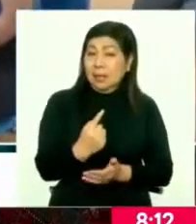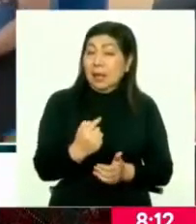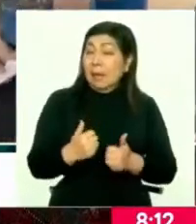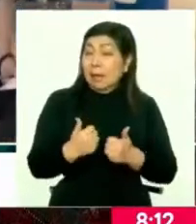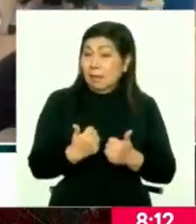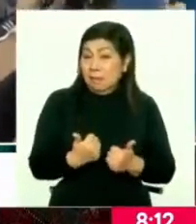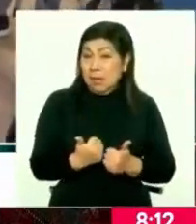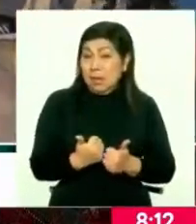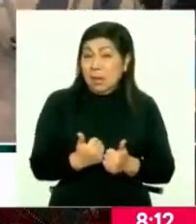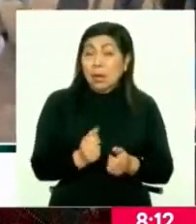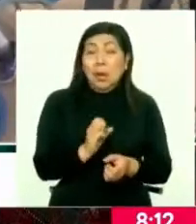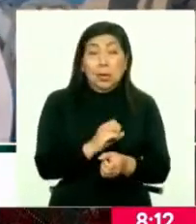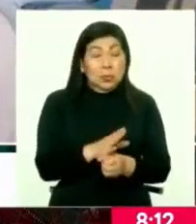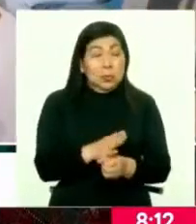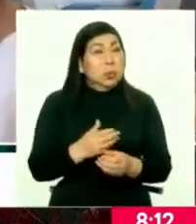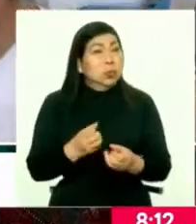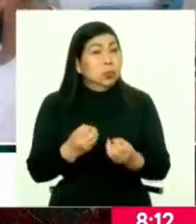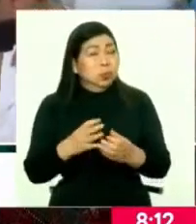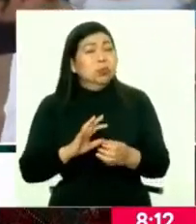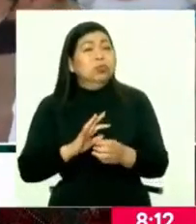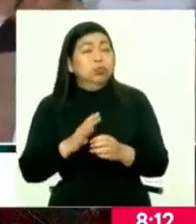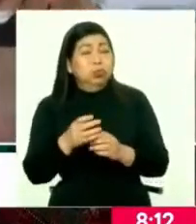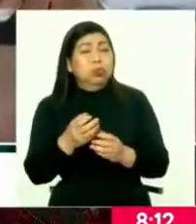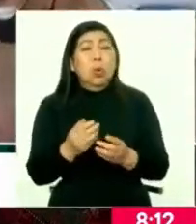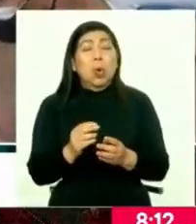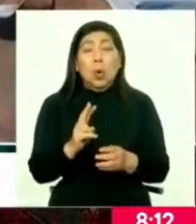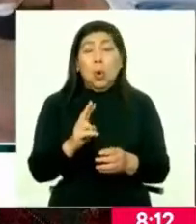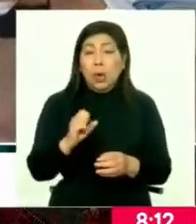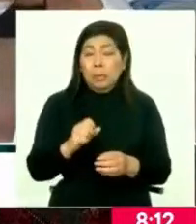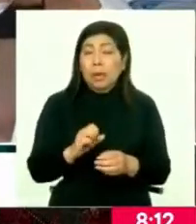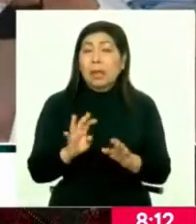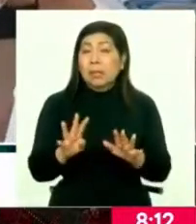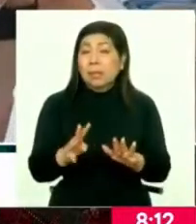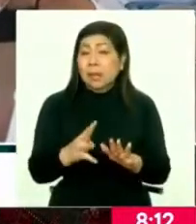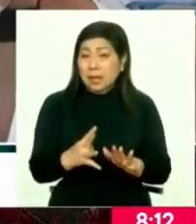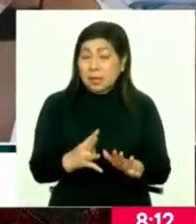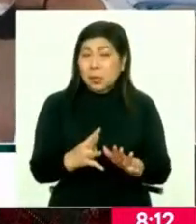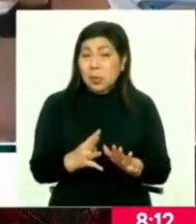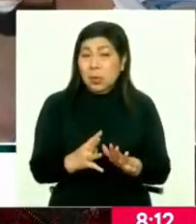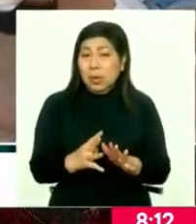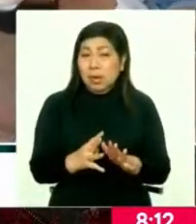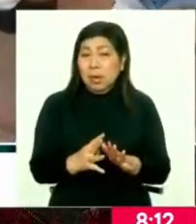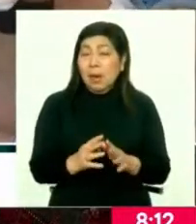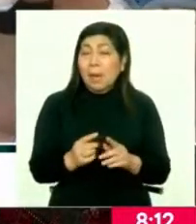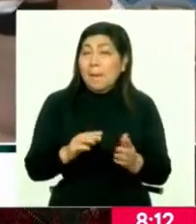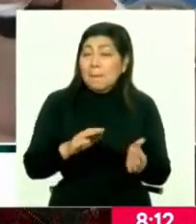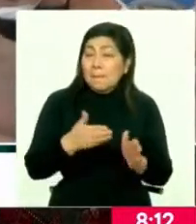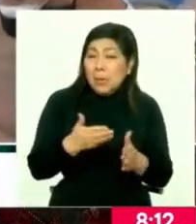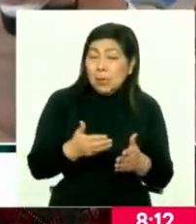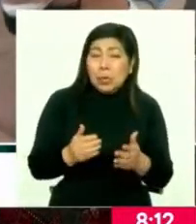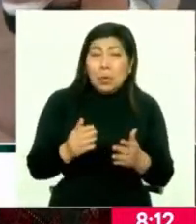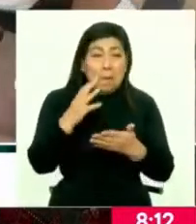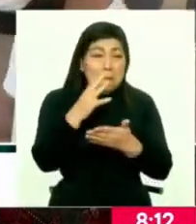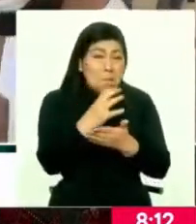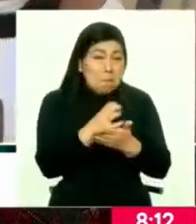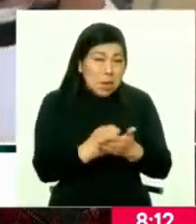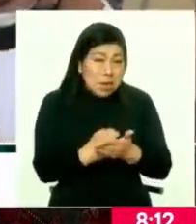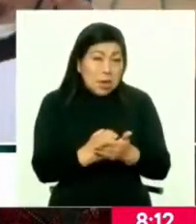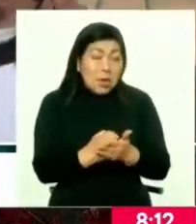viviendo en una situación de pandemia frente a la COVID-19, pese que el nivel de letalidad, de mortandad, ha